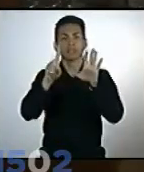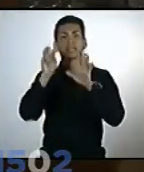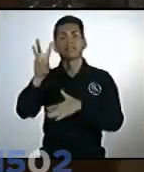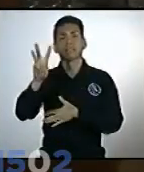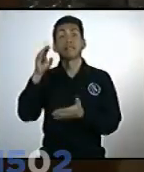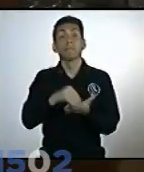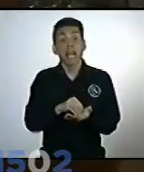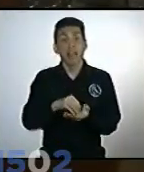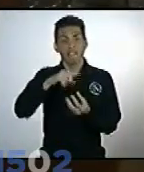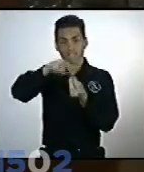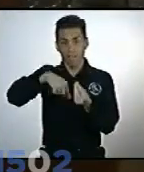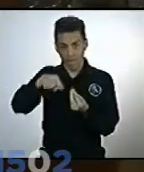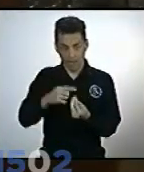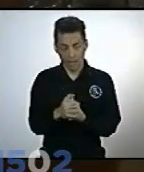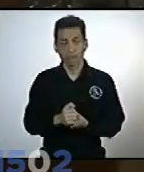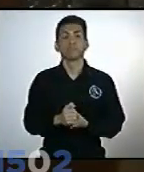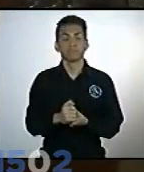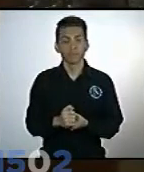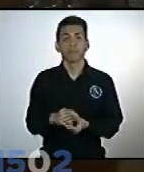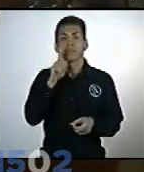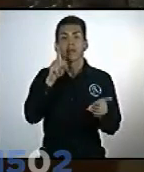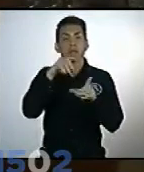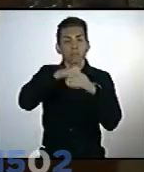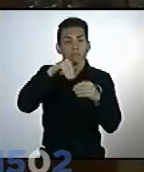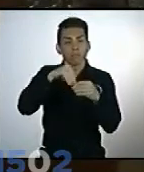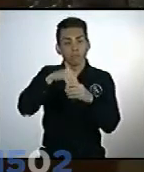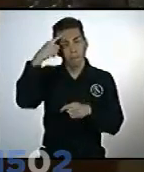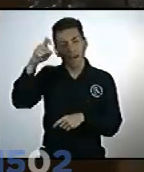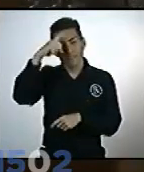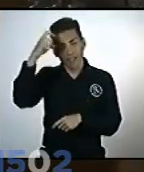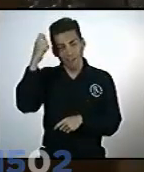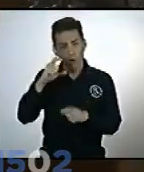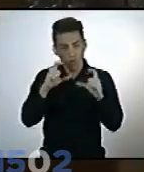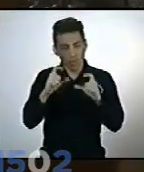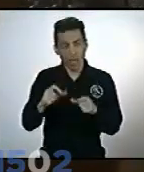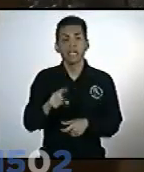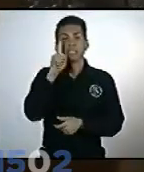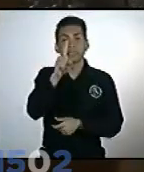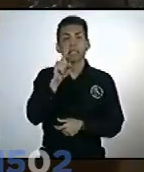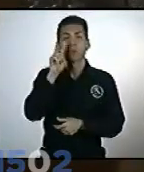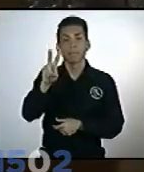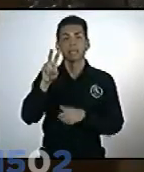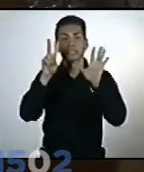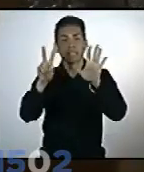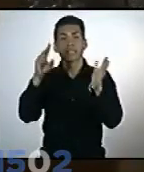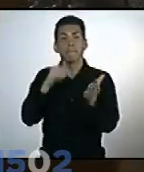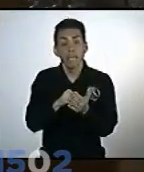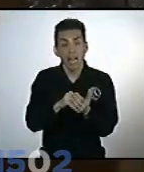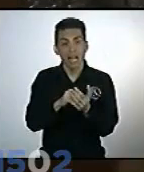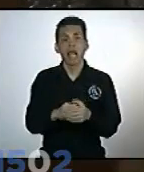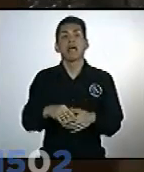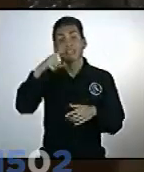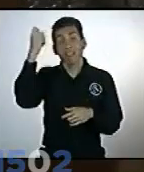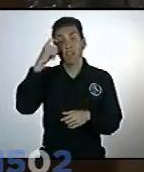1.463.961 familias. El Fondo de Protección del Empleo ha beneficiado a 127.814 trabajadores que